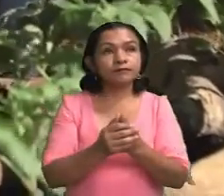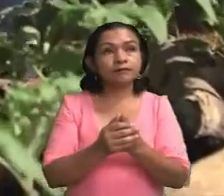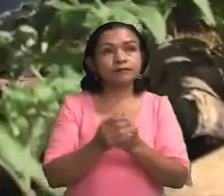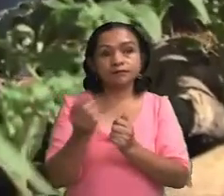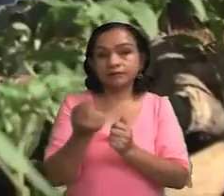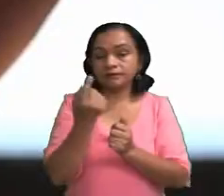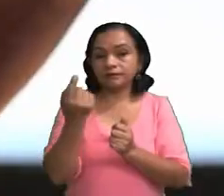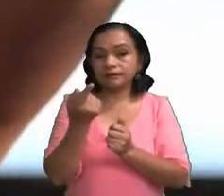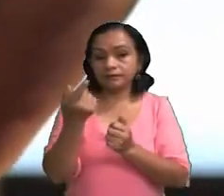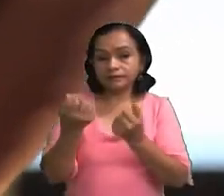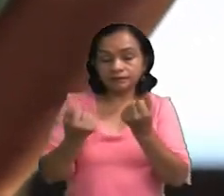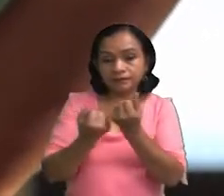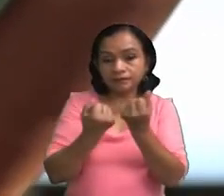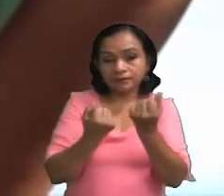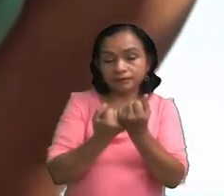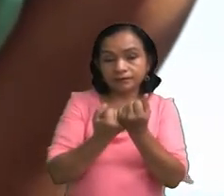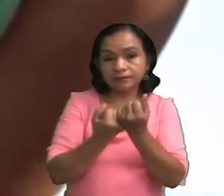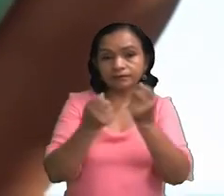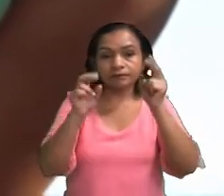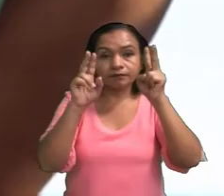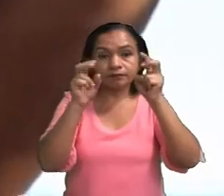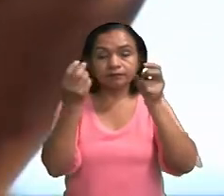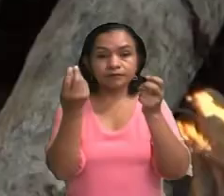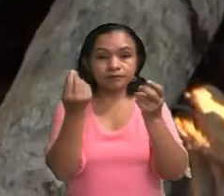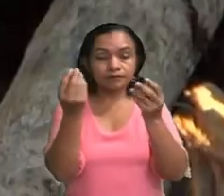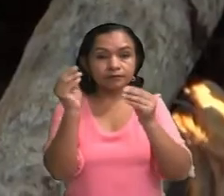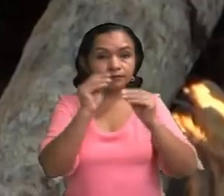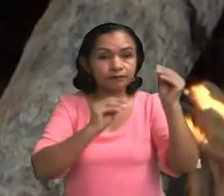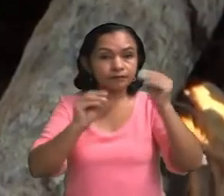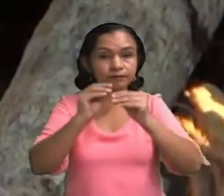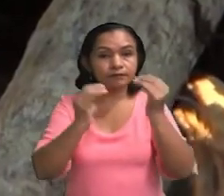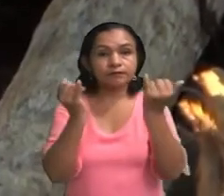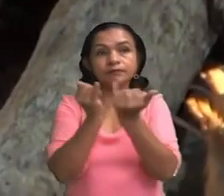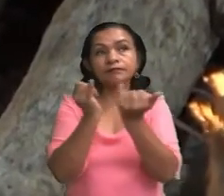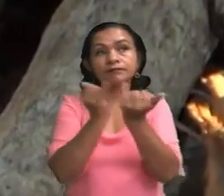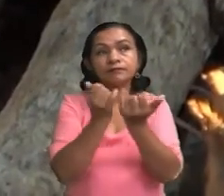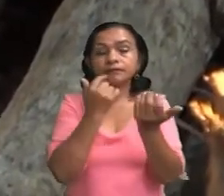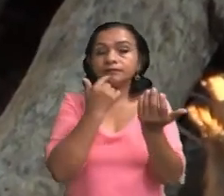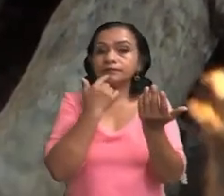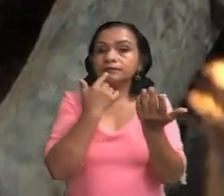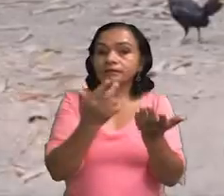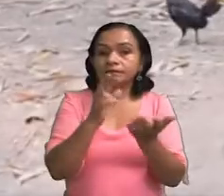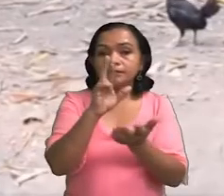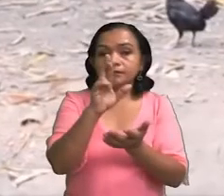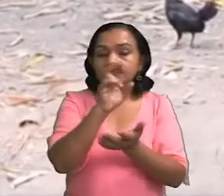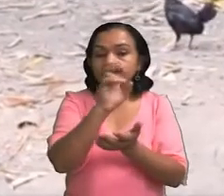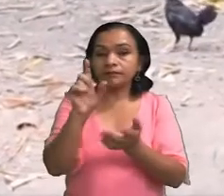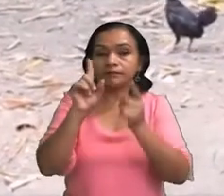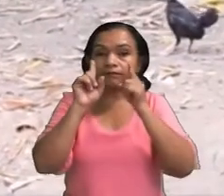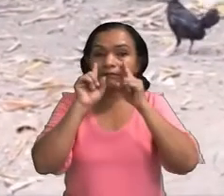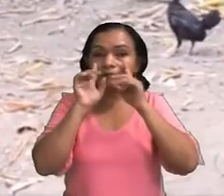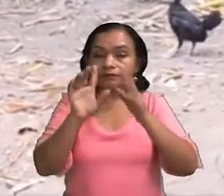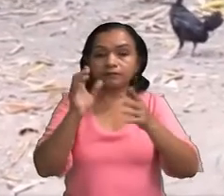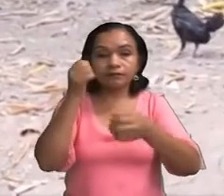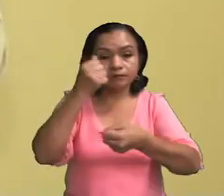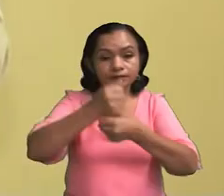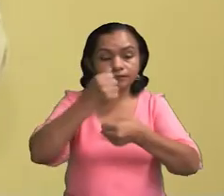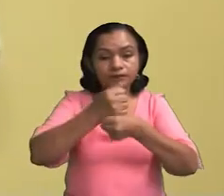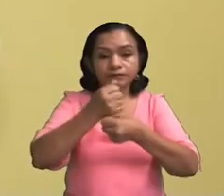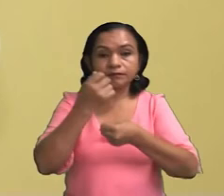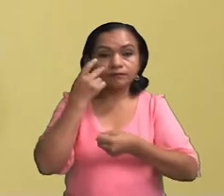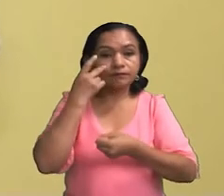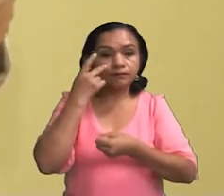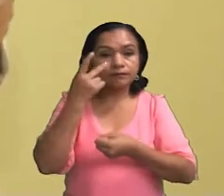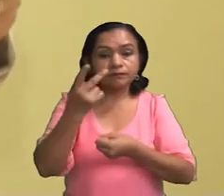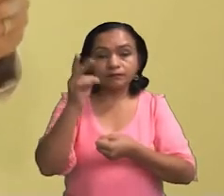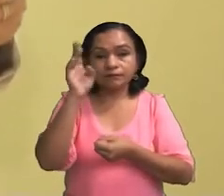solamente por su aporte en términos de la economía, sino también porque ese rol de cuido es un trabajo que no se visibiliza, pero